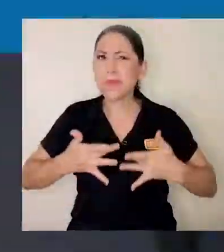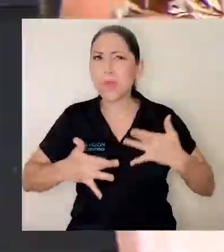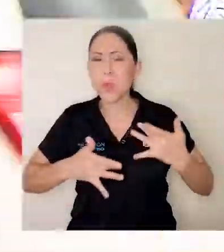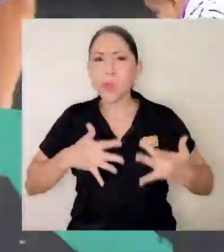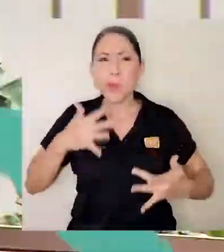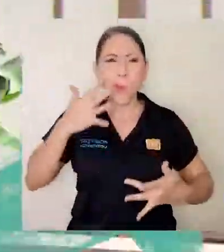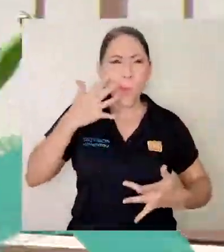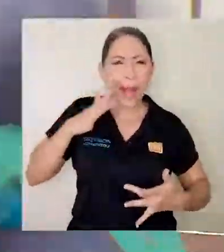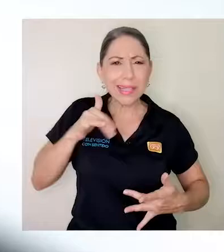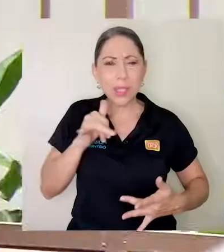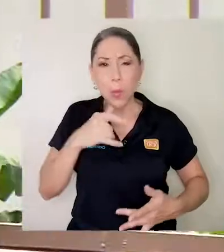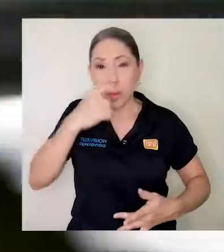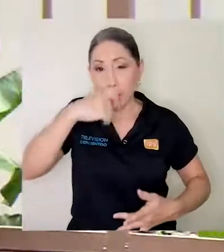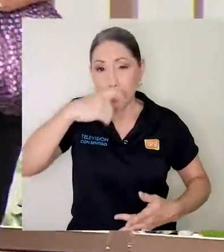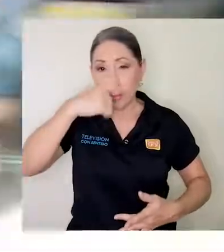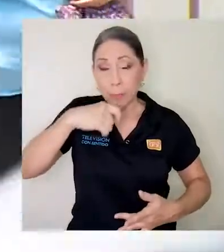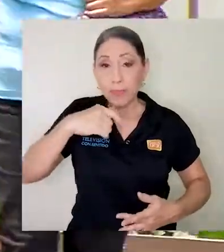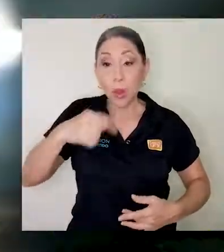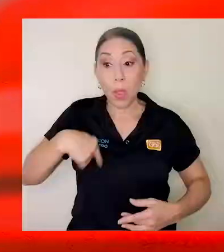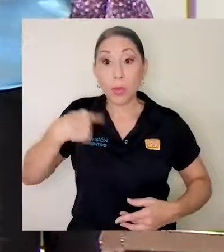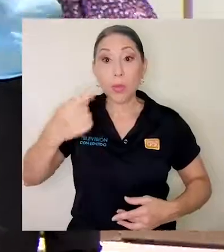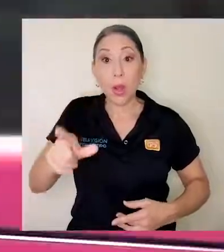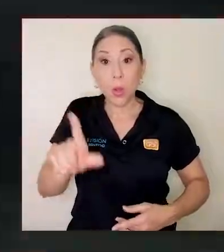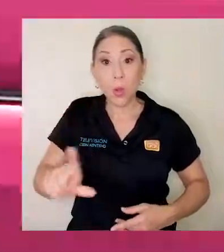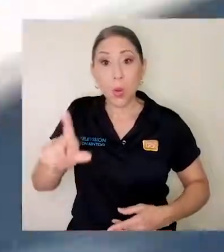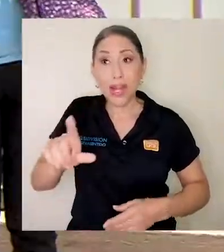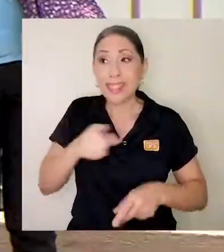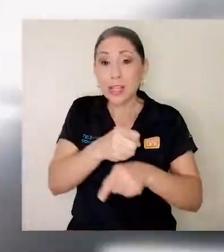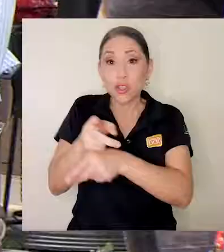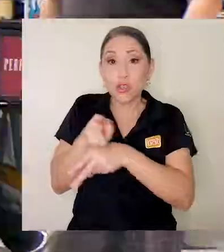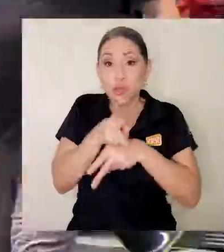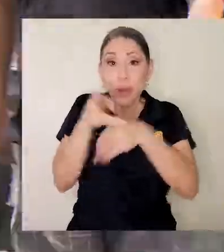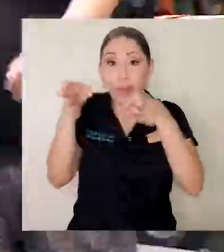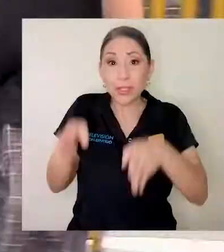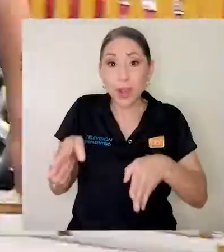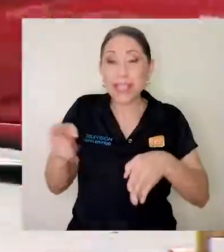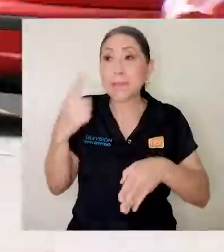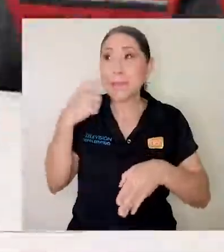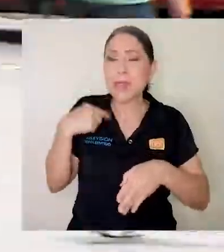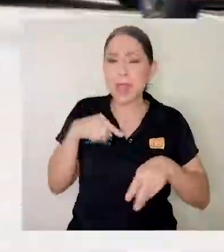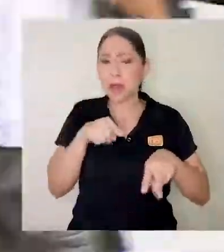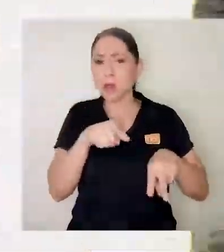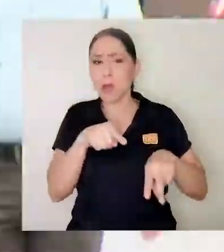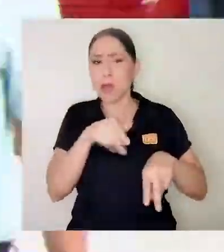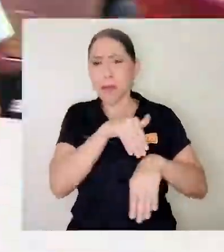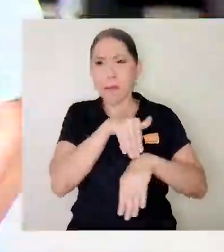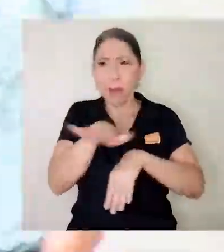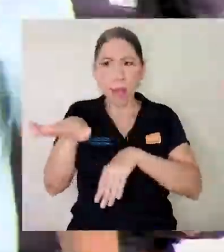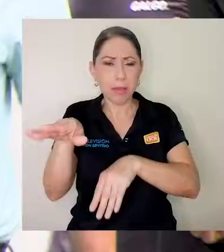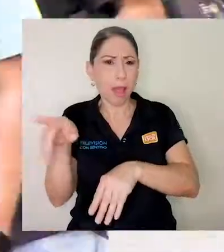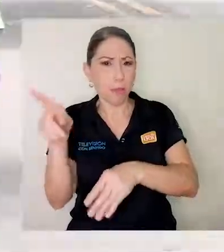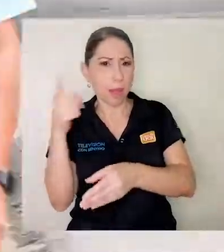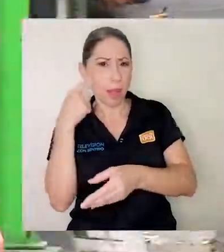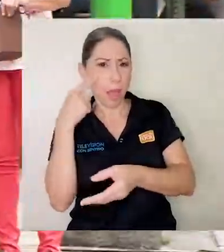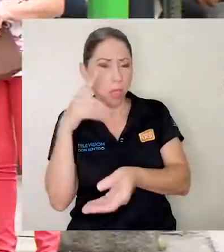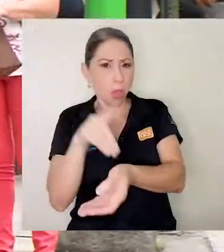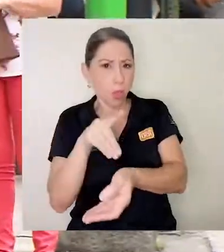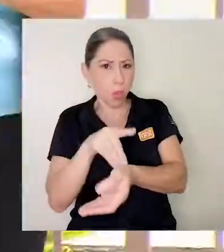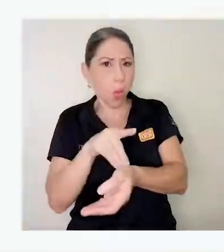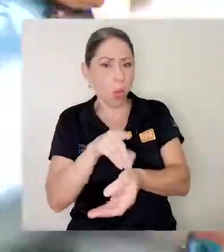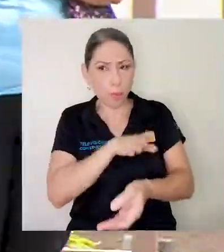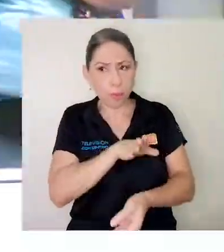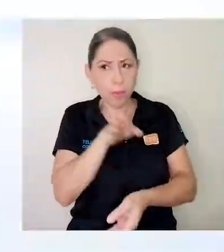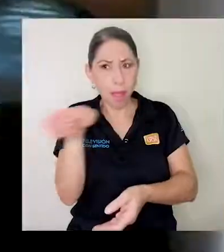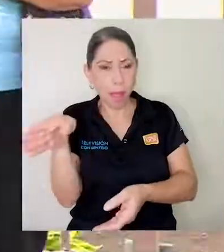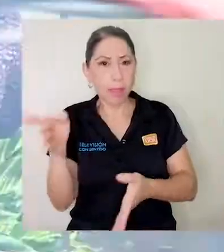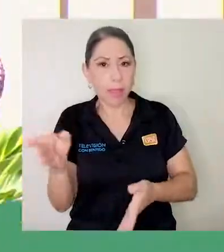un cuadro gripal. El día lunes las supervisoras muy anuentes me mandaron a la consulta, me vieron cómo estaba y ellas me mandaron a la consulta de